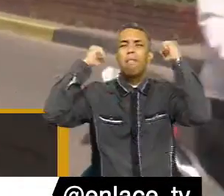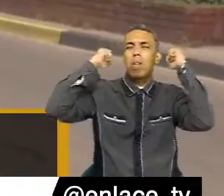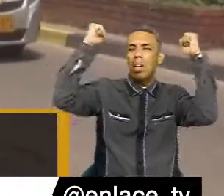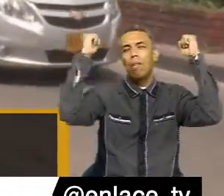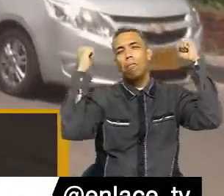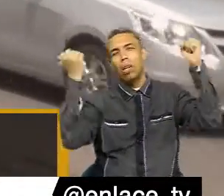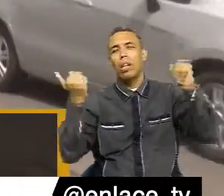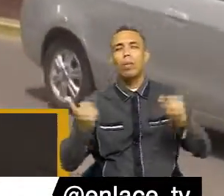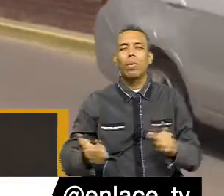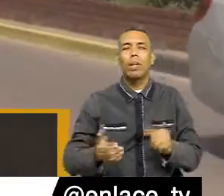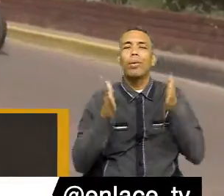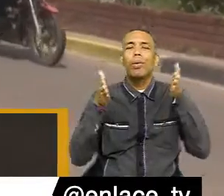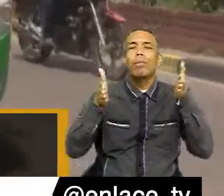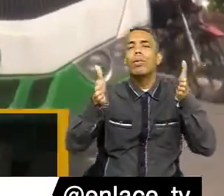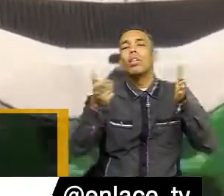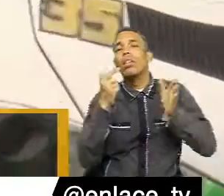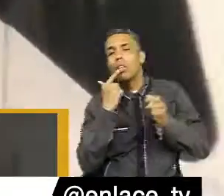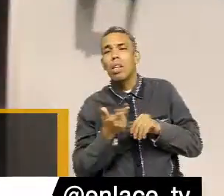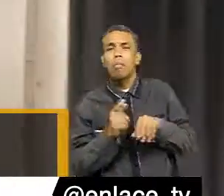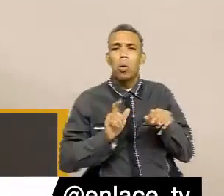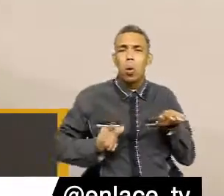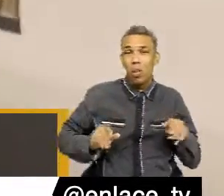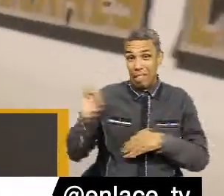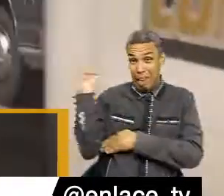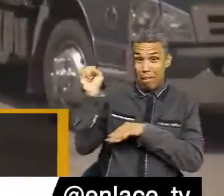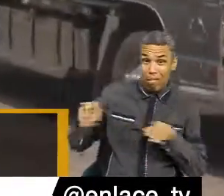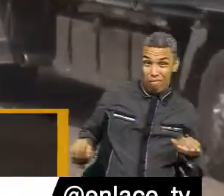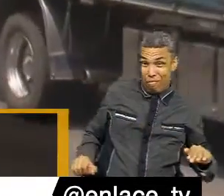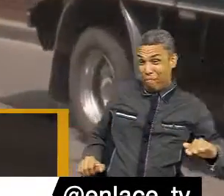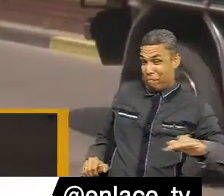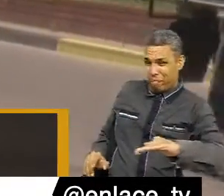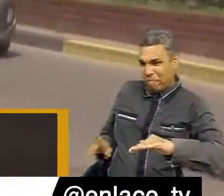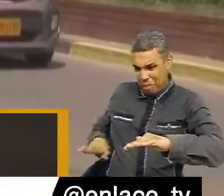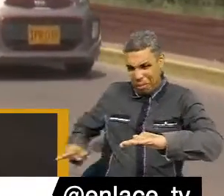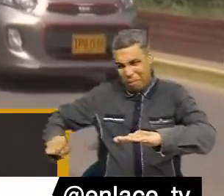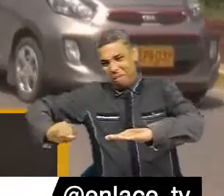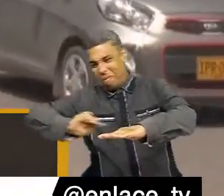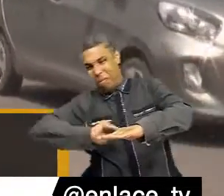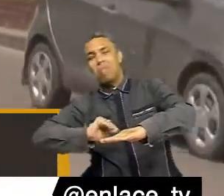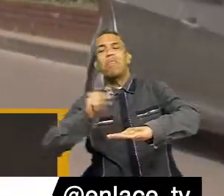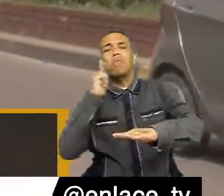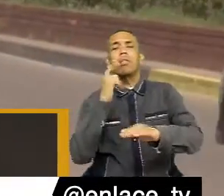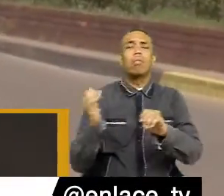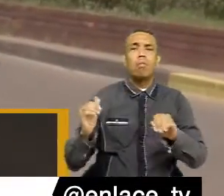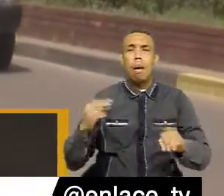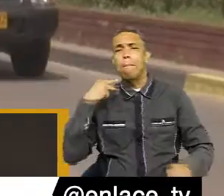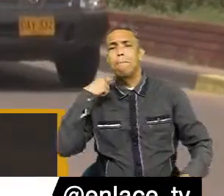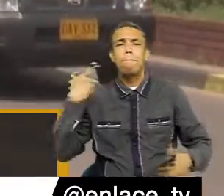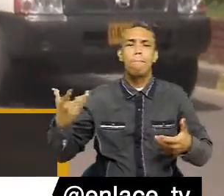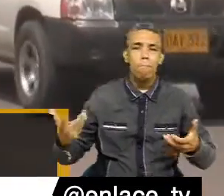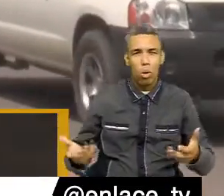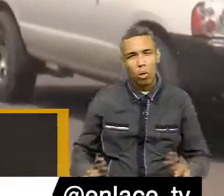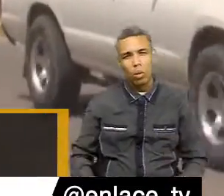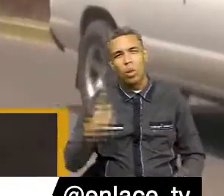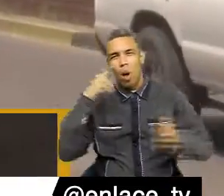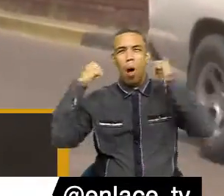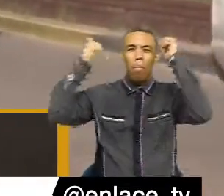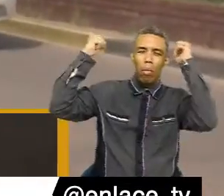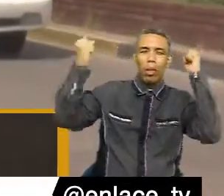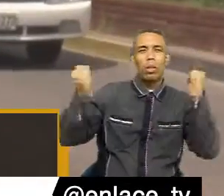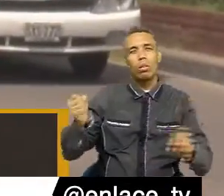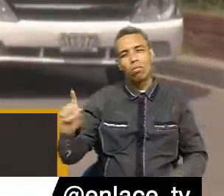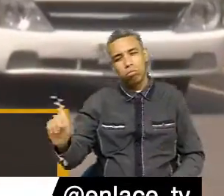de bloqueos de vías en un sector principal como es el As de Copas, donde la comunidad barranqueña en estos momentos se